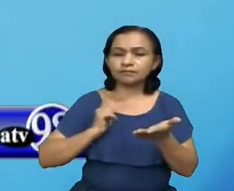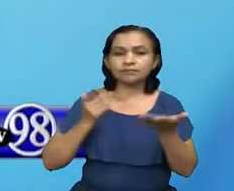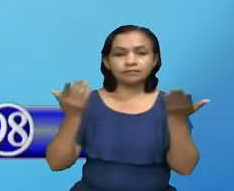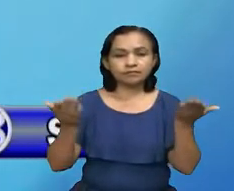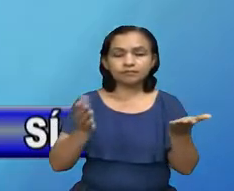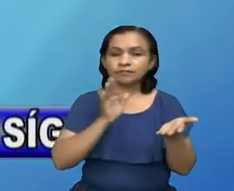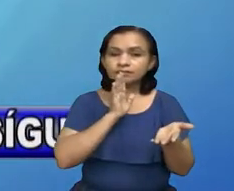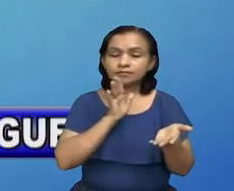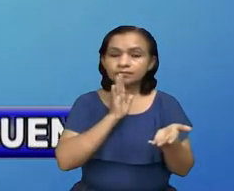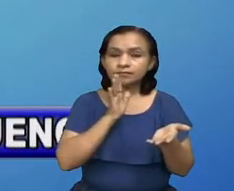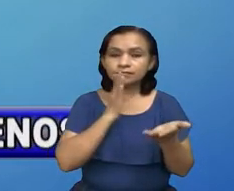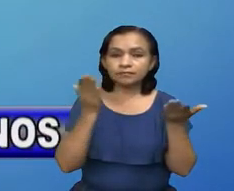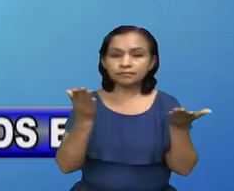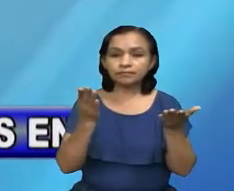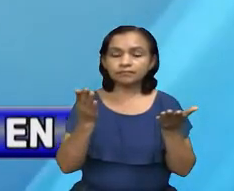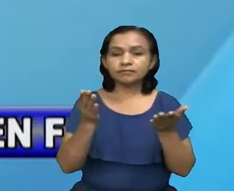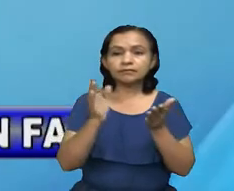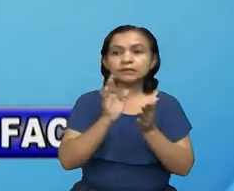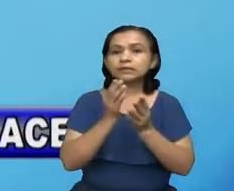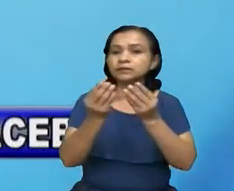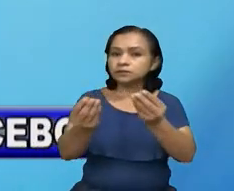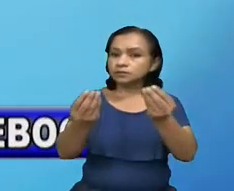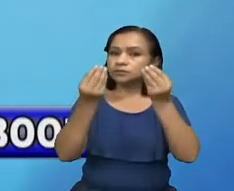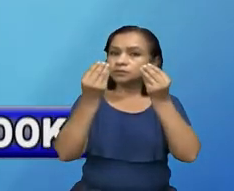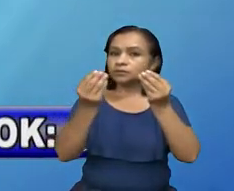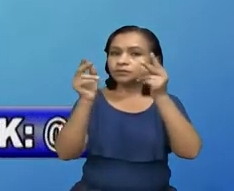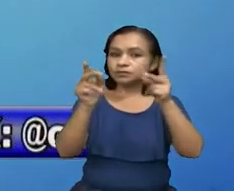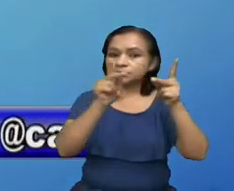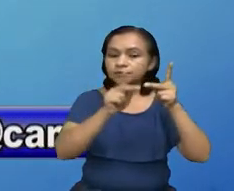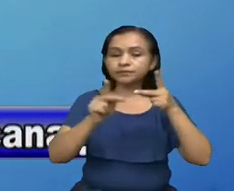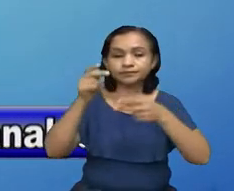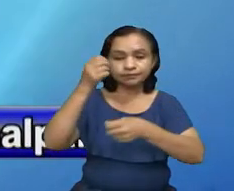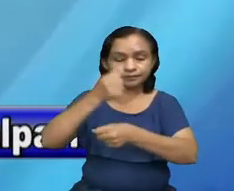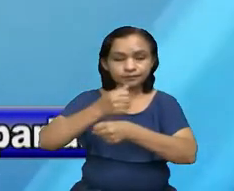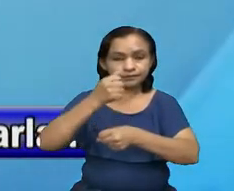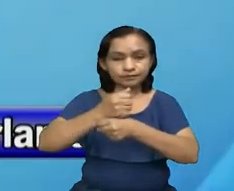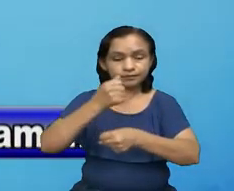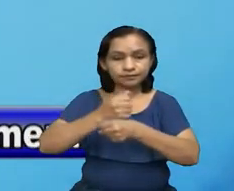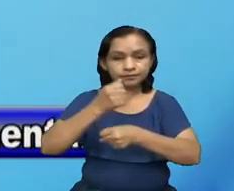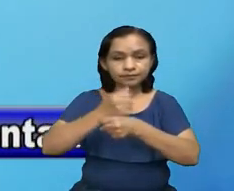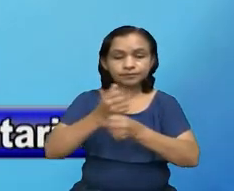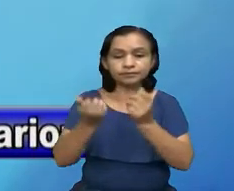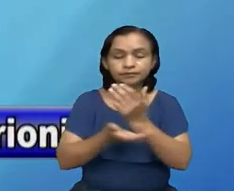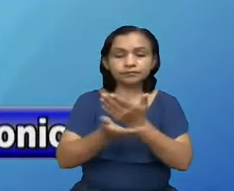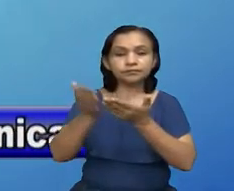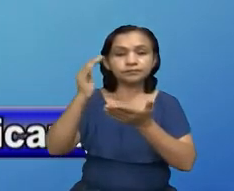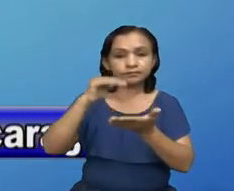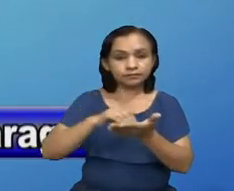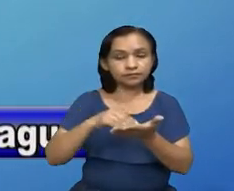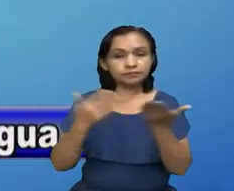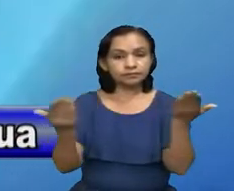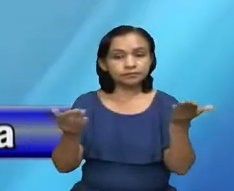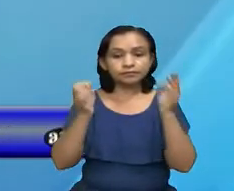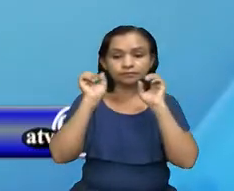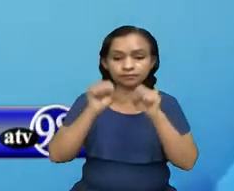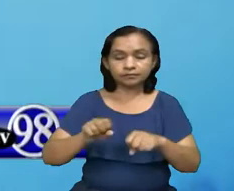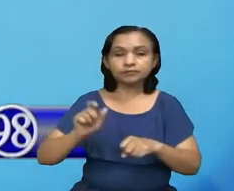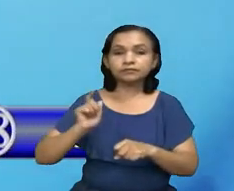Hablábamos de cuánta gente está trabajando nuevamente, porque hemos